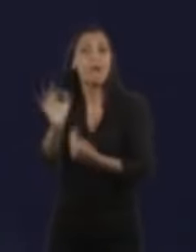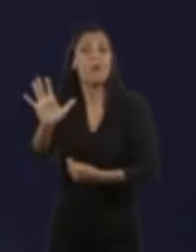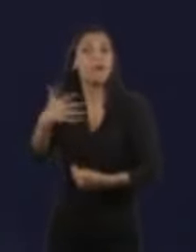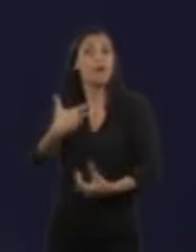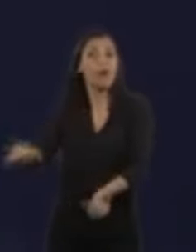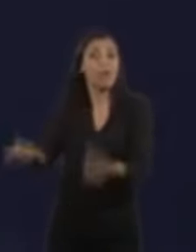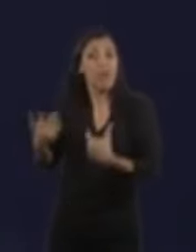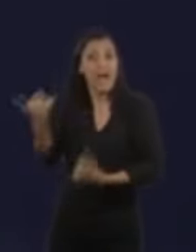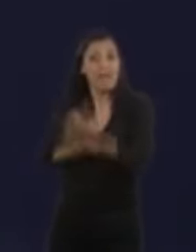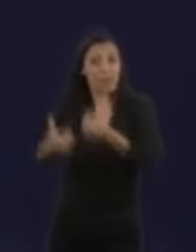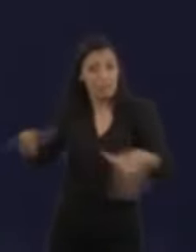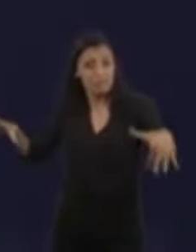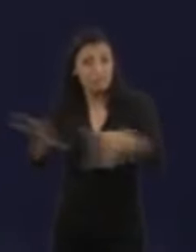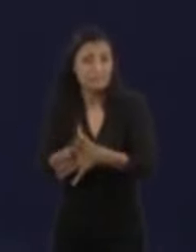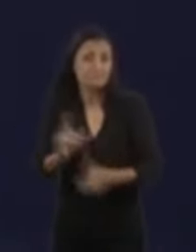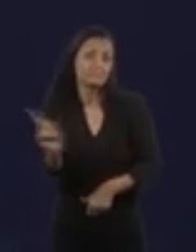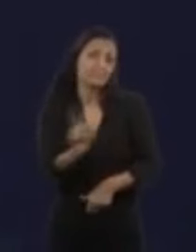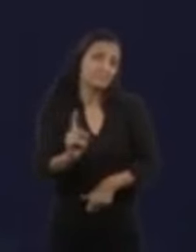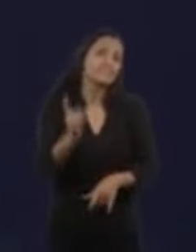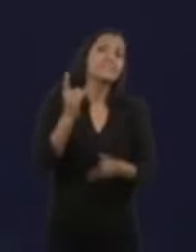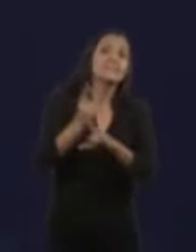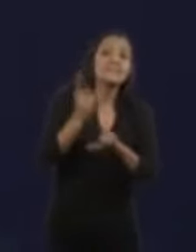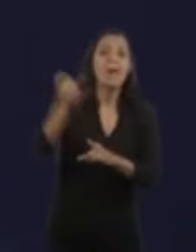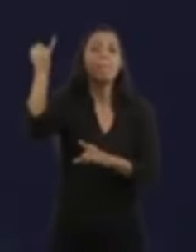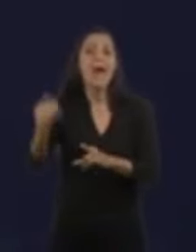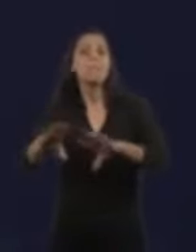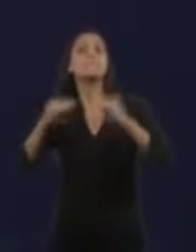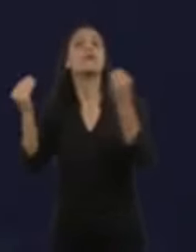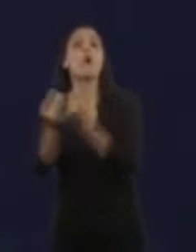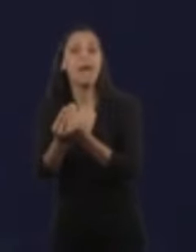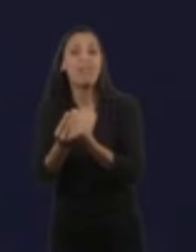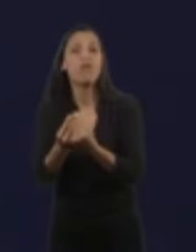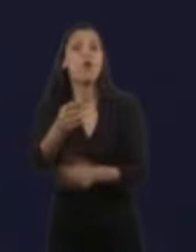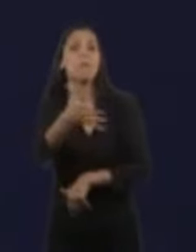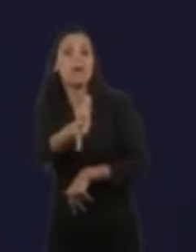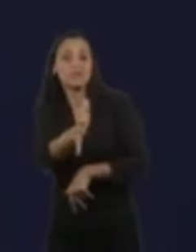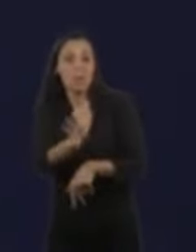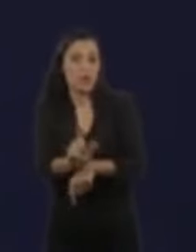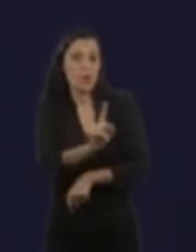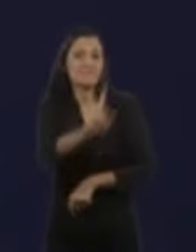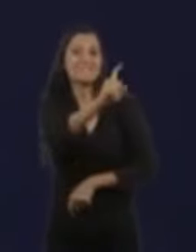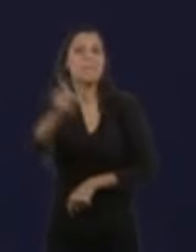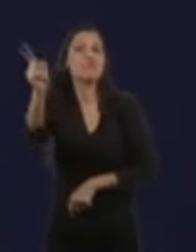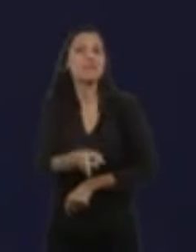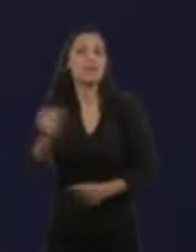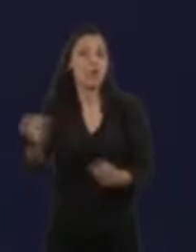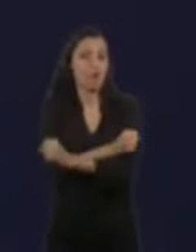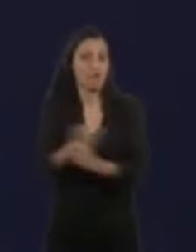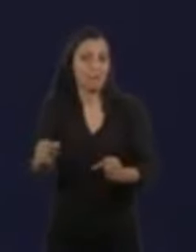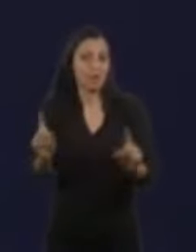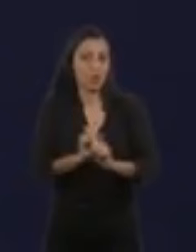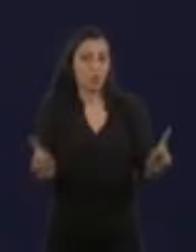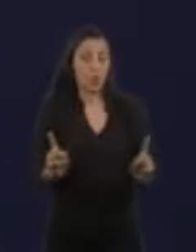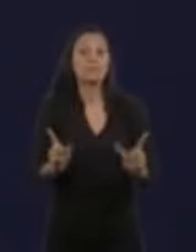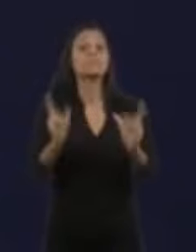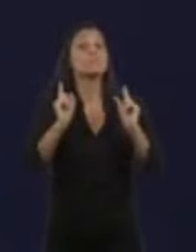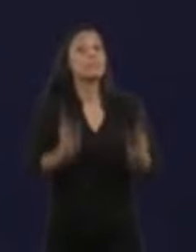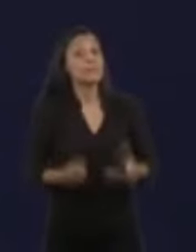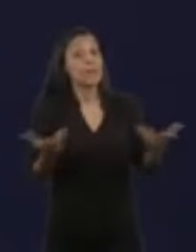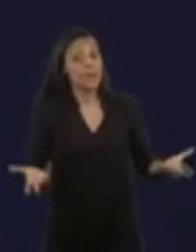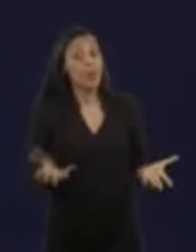vida las proyecciones siempre tienen un grado de imprevisibilidad al margen de eso y en relación a lo